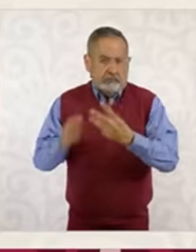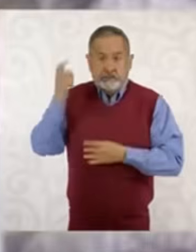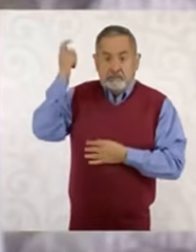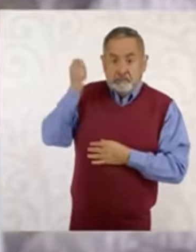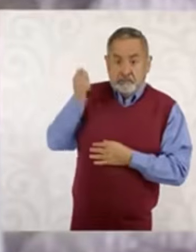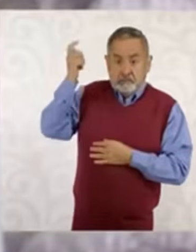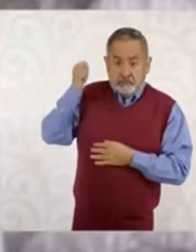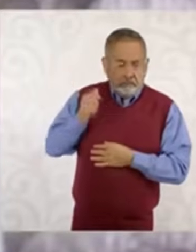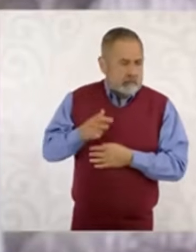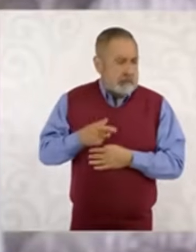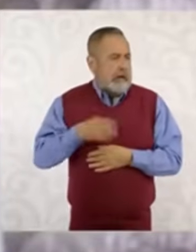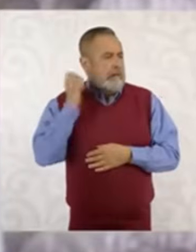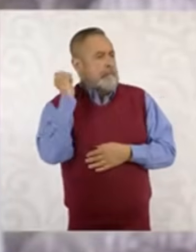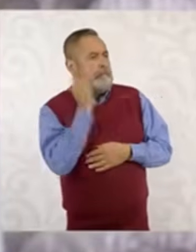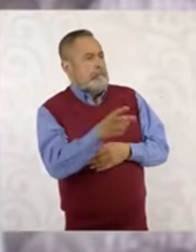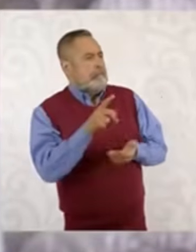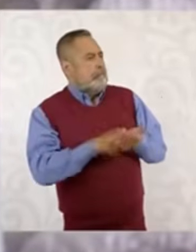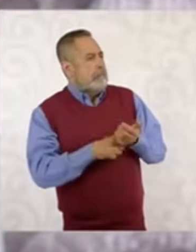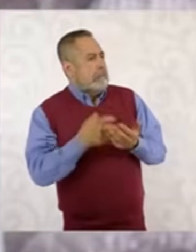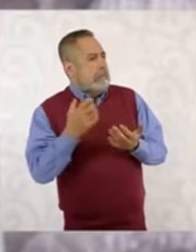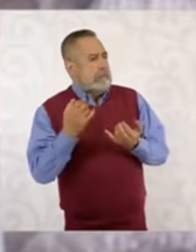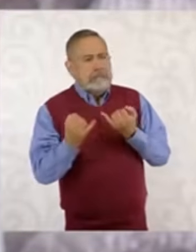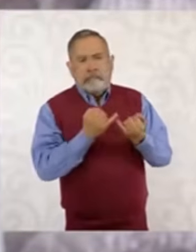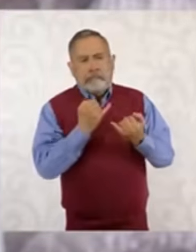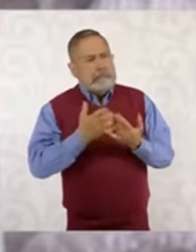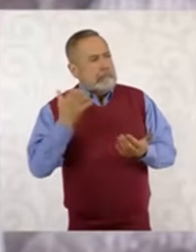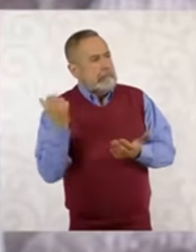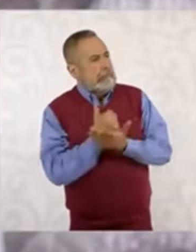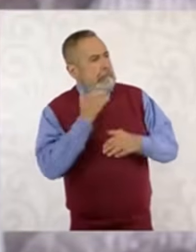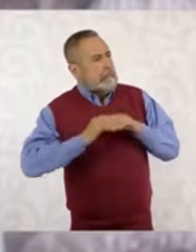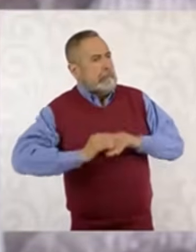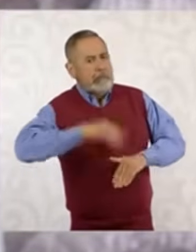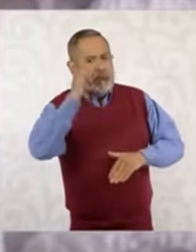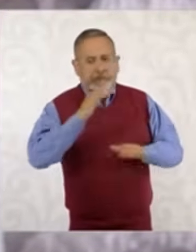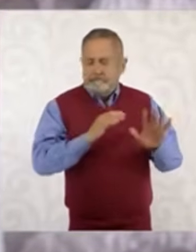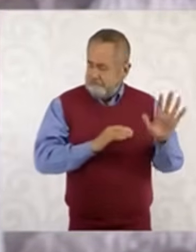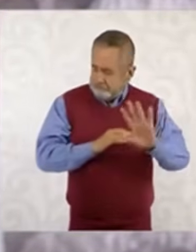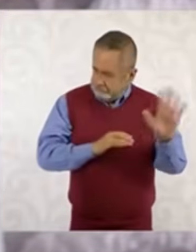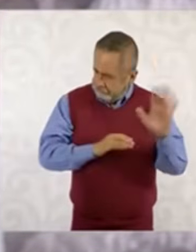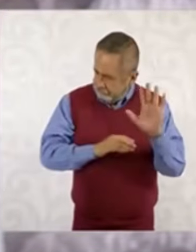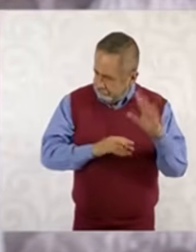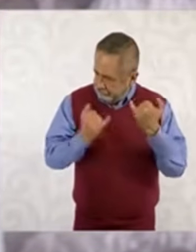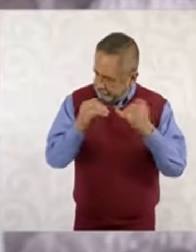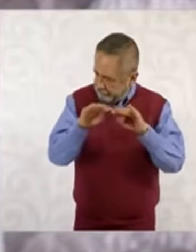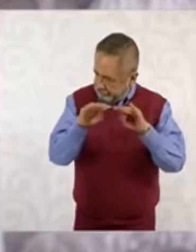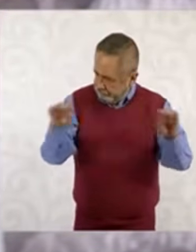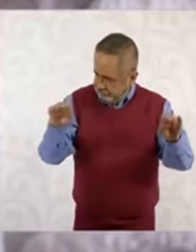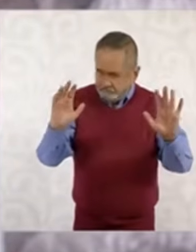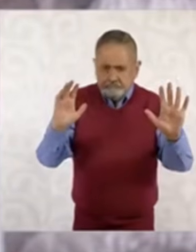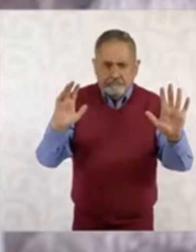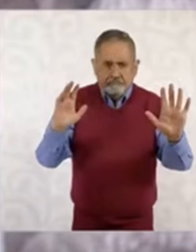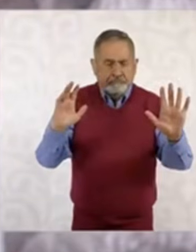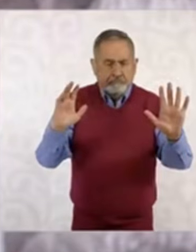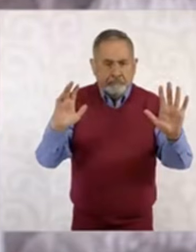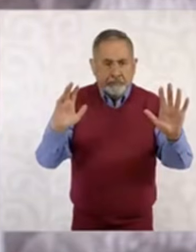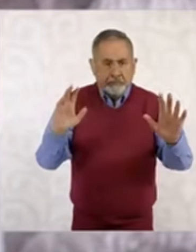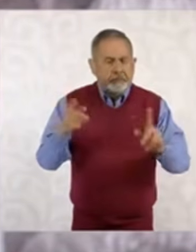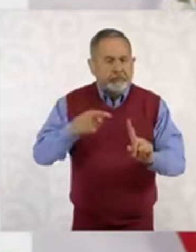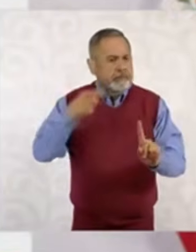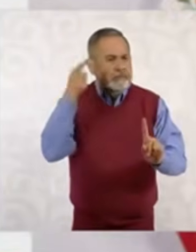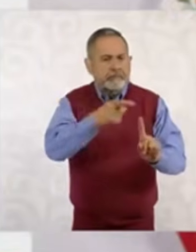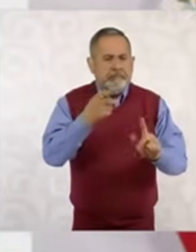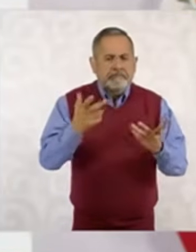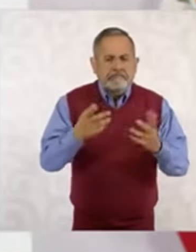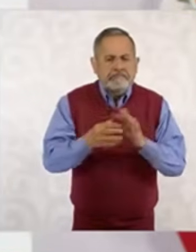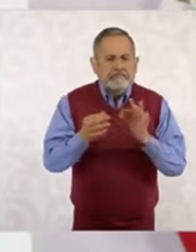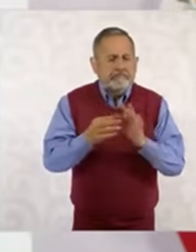sin privilegios. La que sigue, por favor. Y bueno, pues, ¿a quiénes nos estamos refiriendo? Como ya